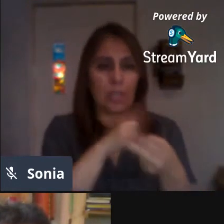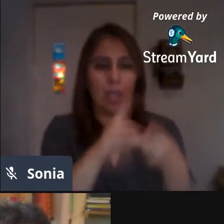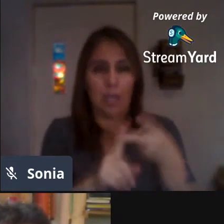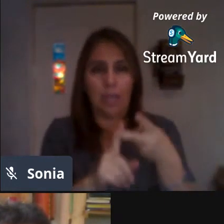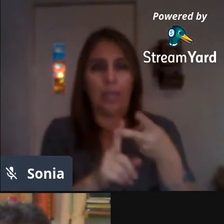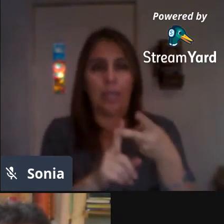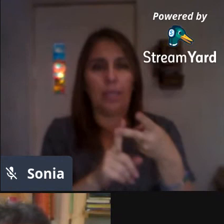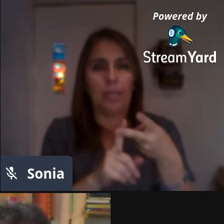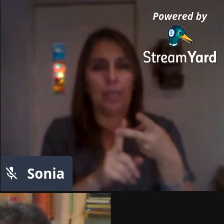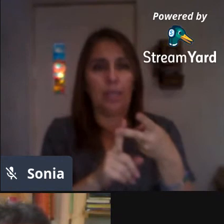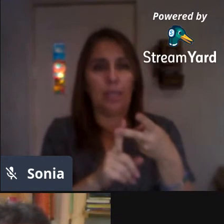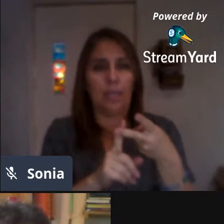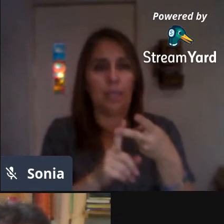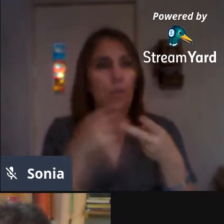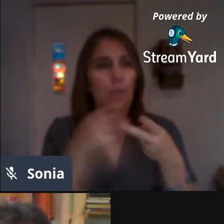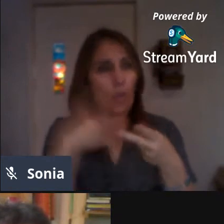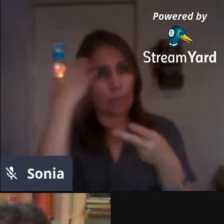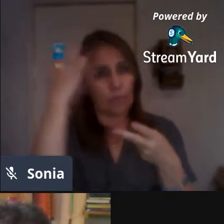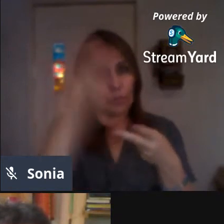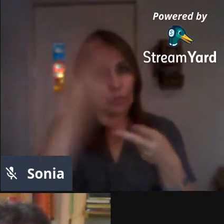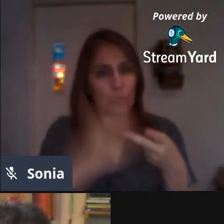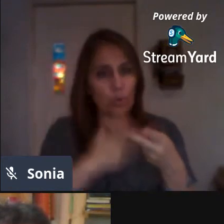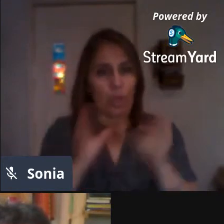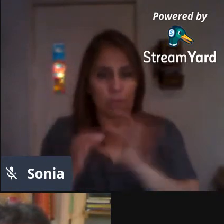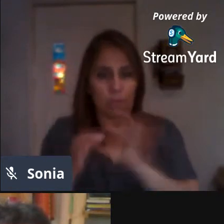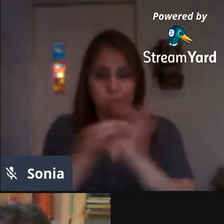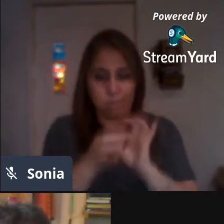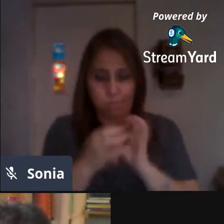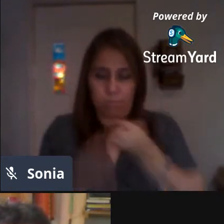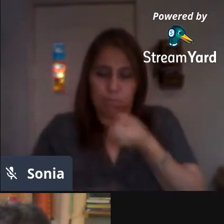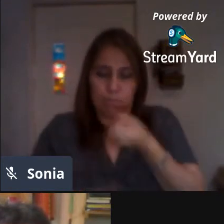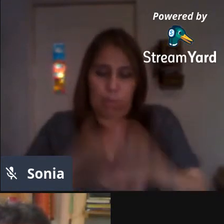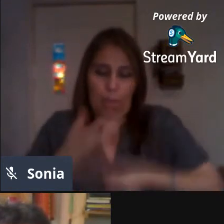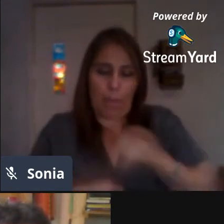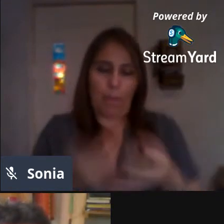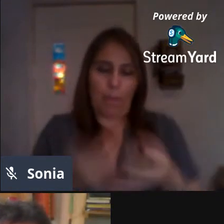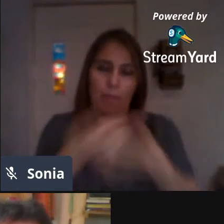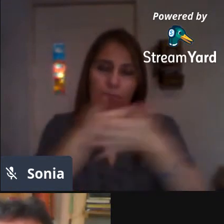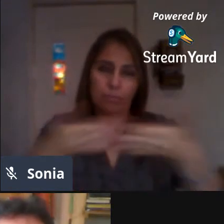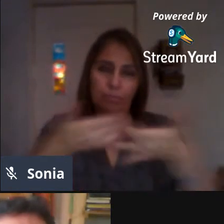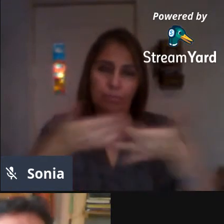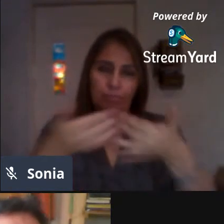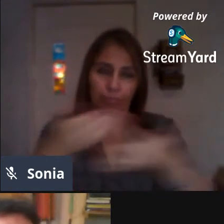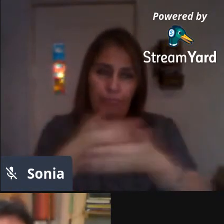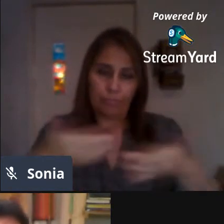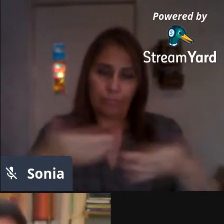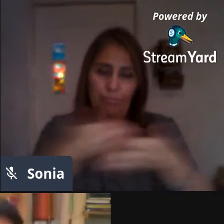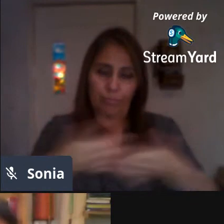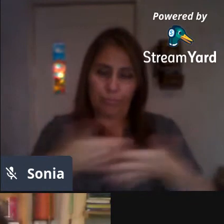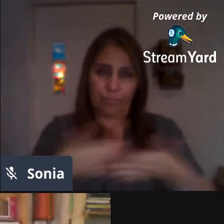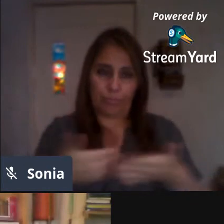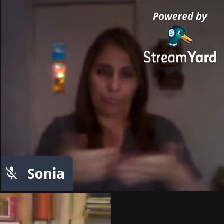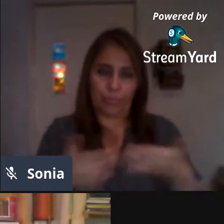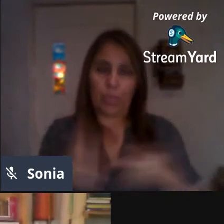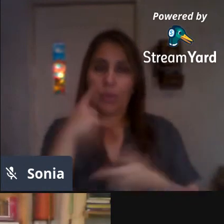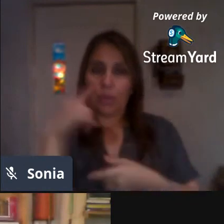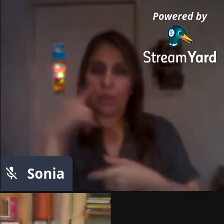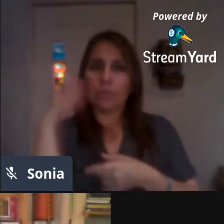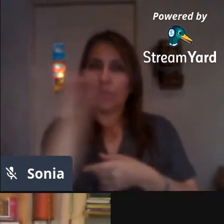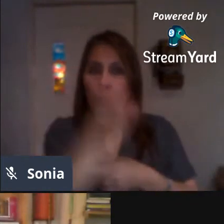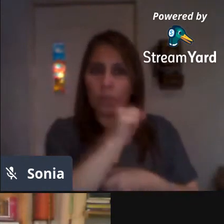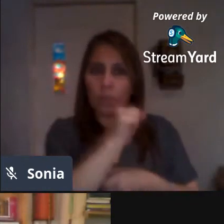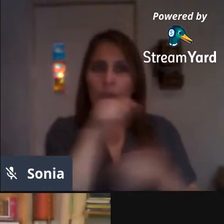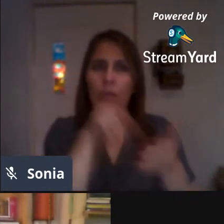construye en una unidad muy particular que uno que le permite a uno dimensionar como lector cosas que otros